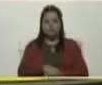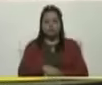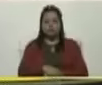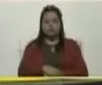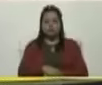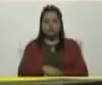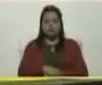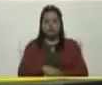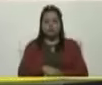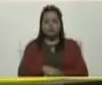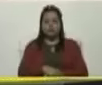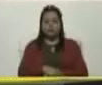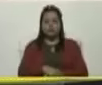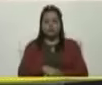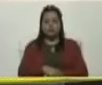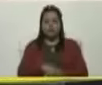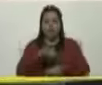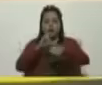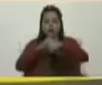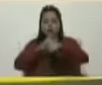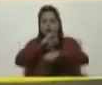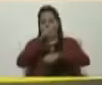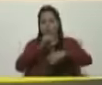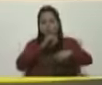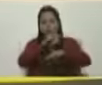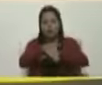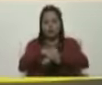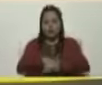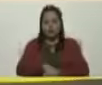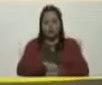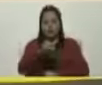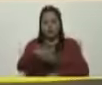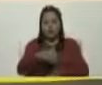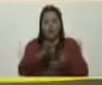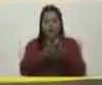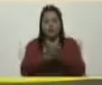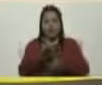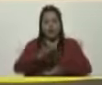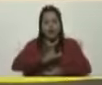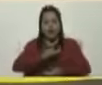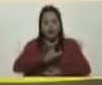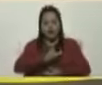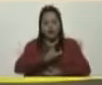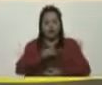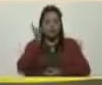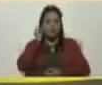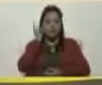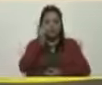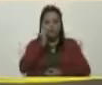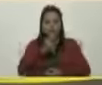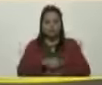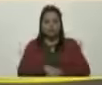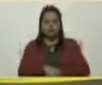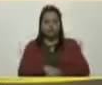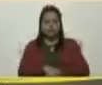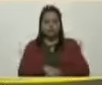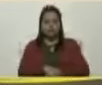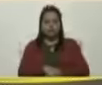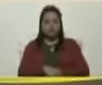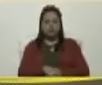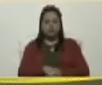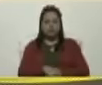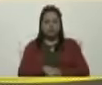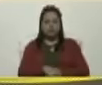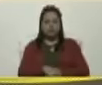doctor Jorge Rodríguez, a mis colegas alcaldes, amigos, por este maravilloso